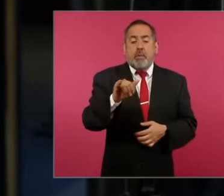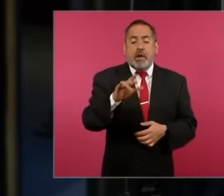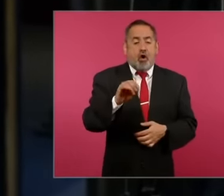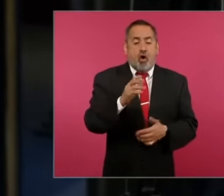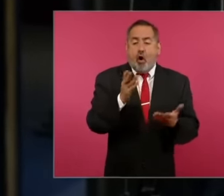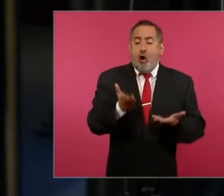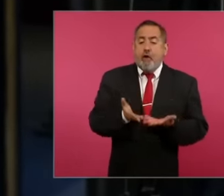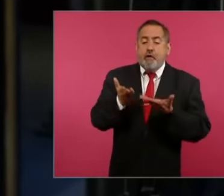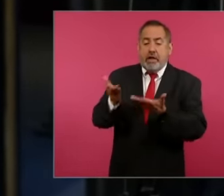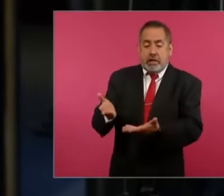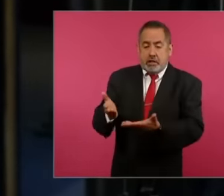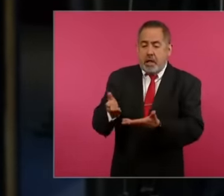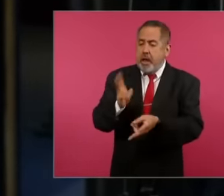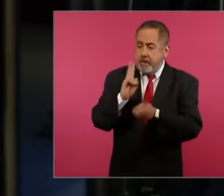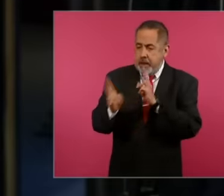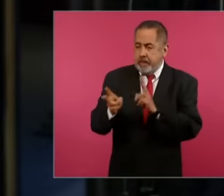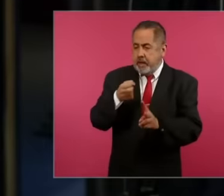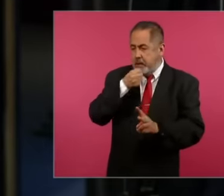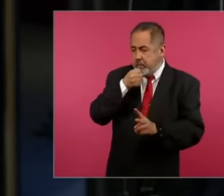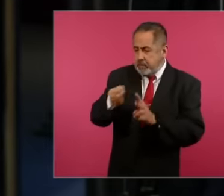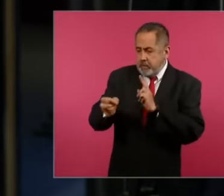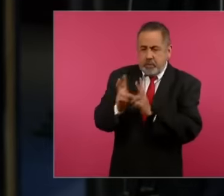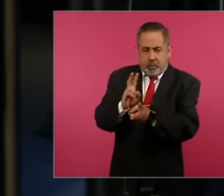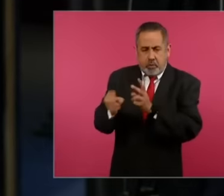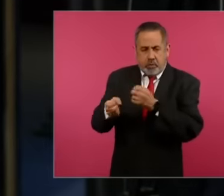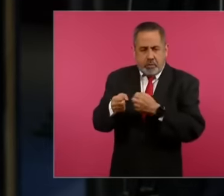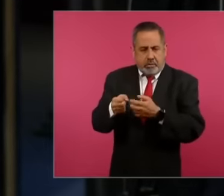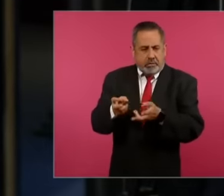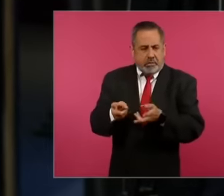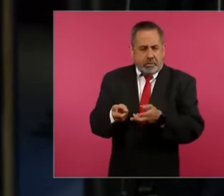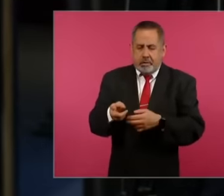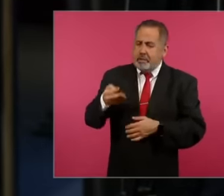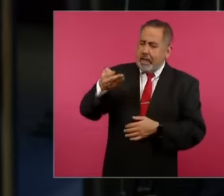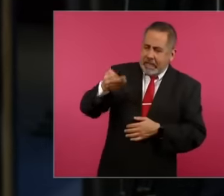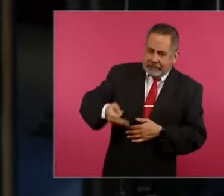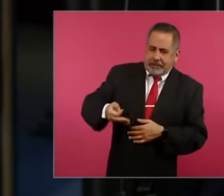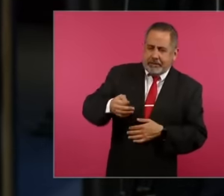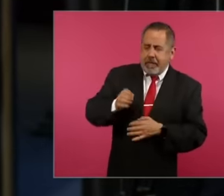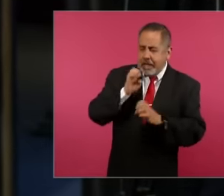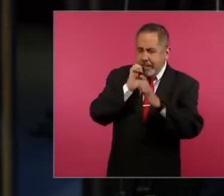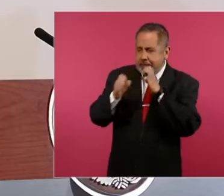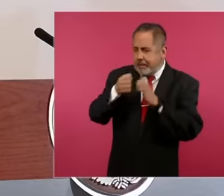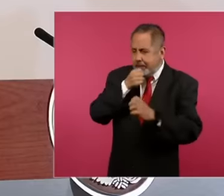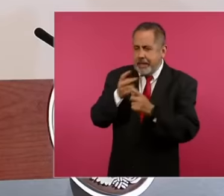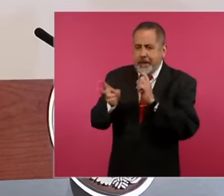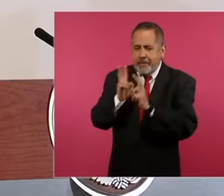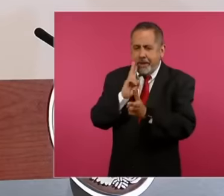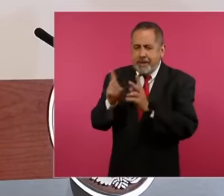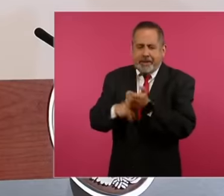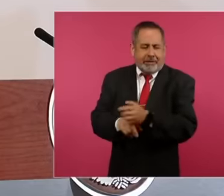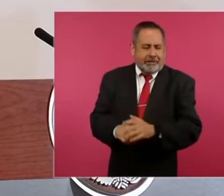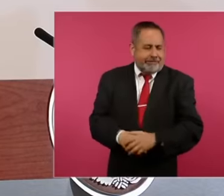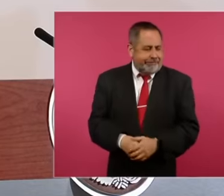ofreció entrevistarlo, le ofreció que le acepte una entrevista, un diálogo.